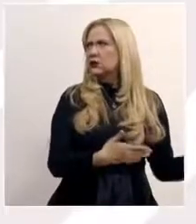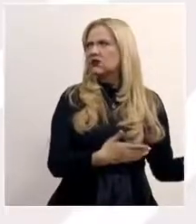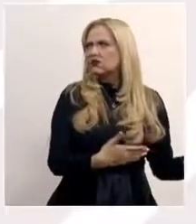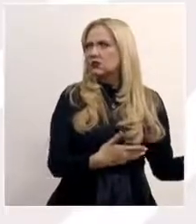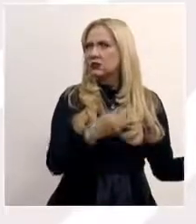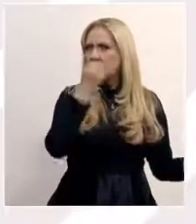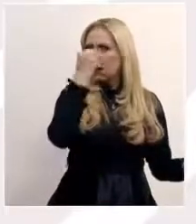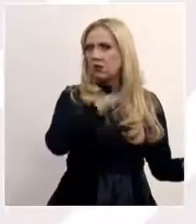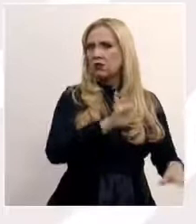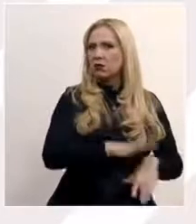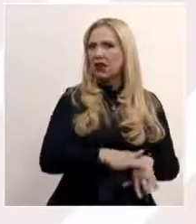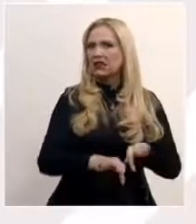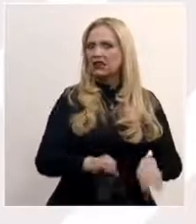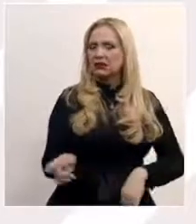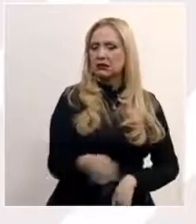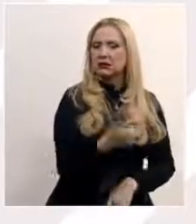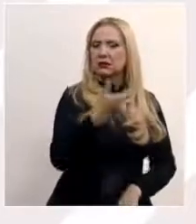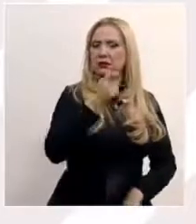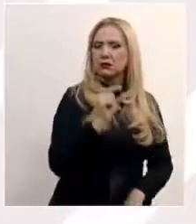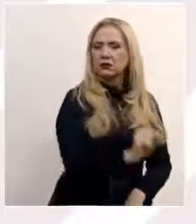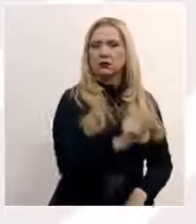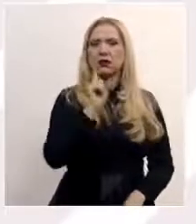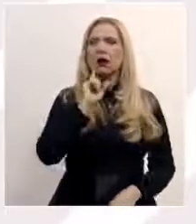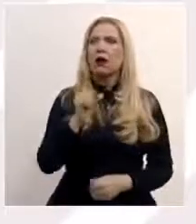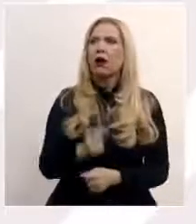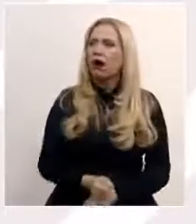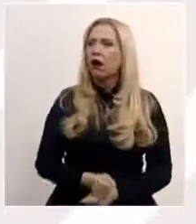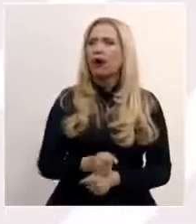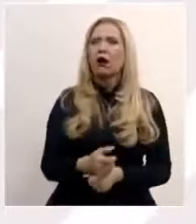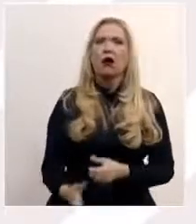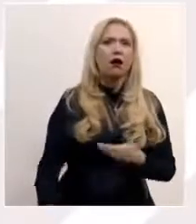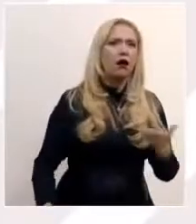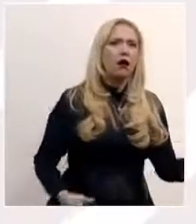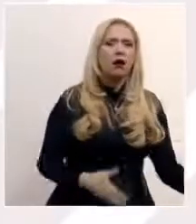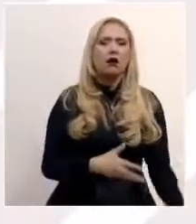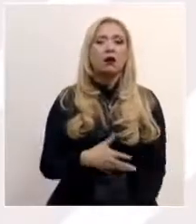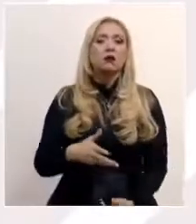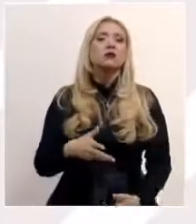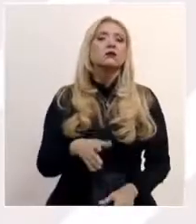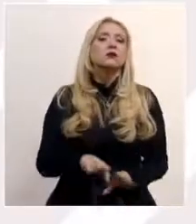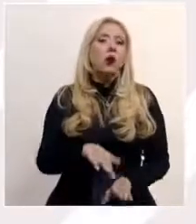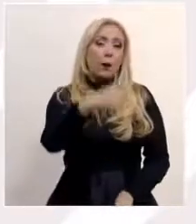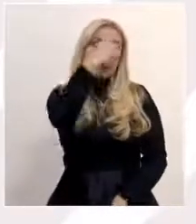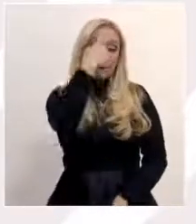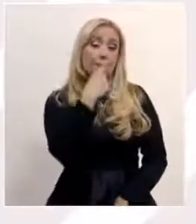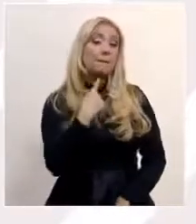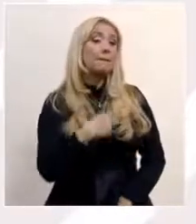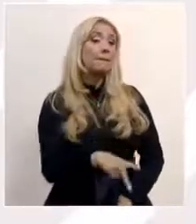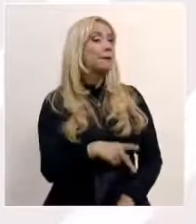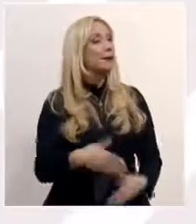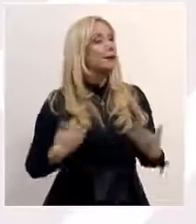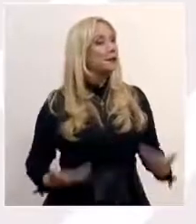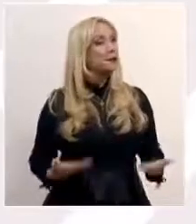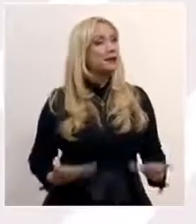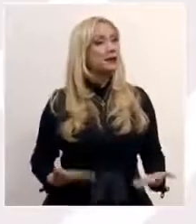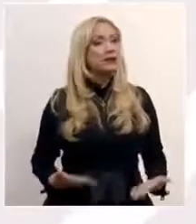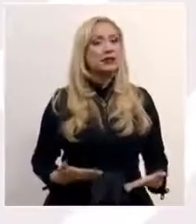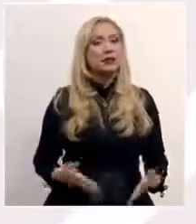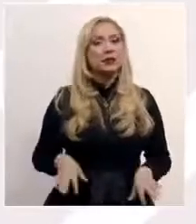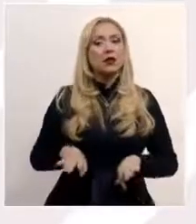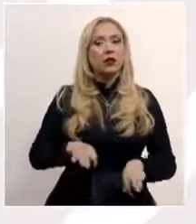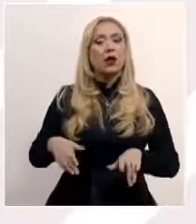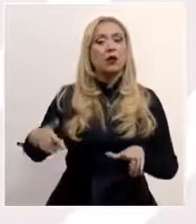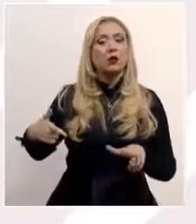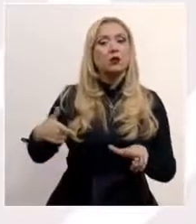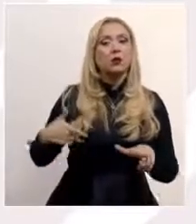las mujeres, que les impiden, como ya decía Alfonso, acceder a un empleo, permanecer en él o